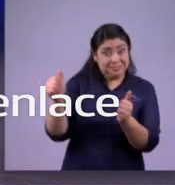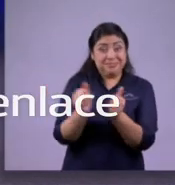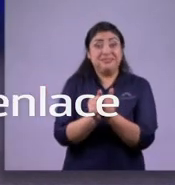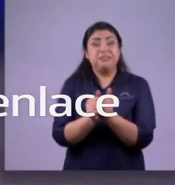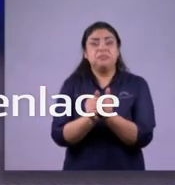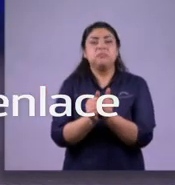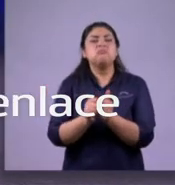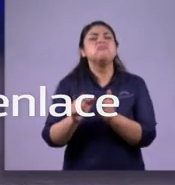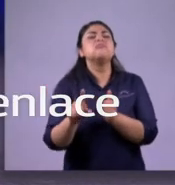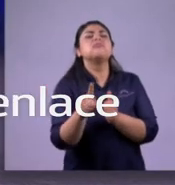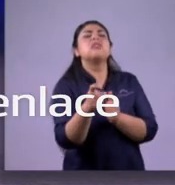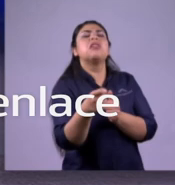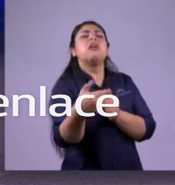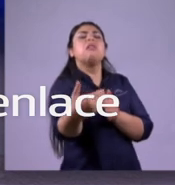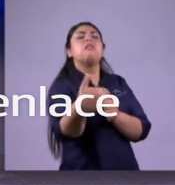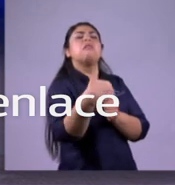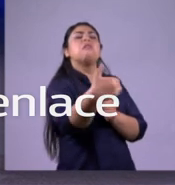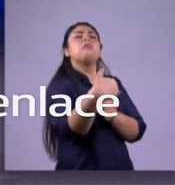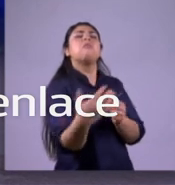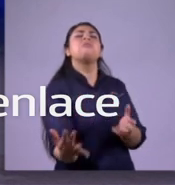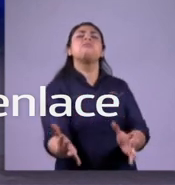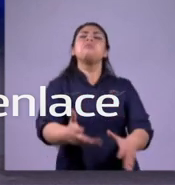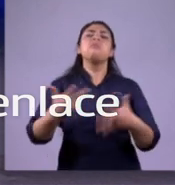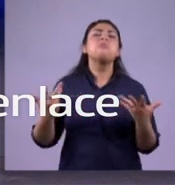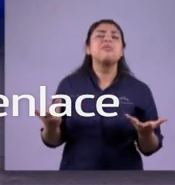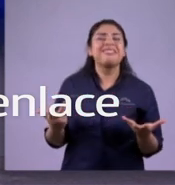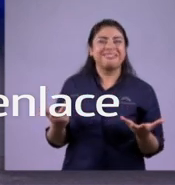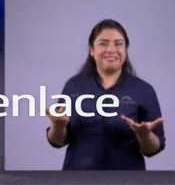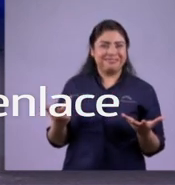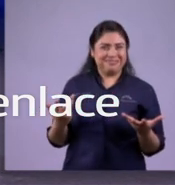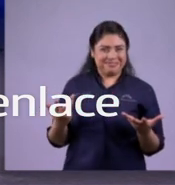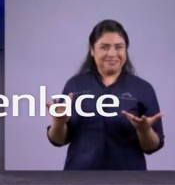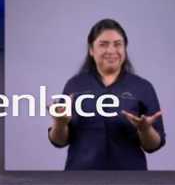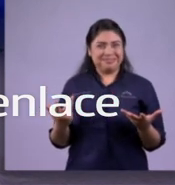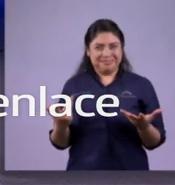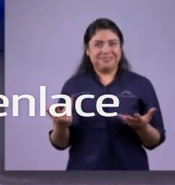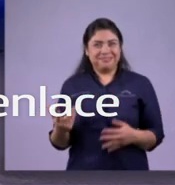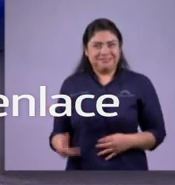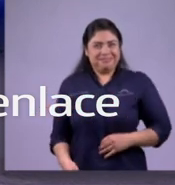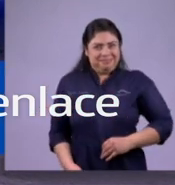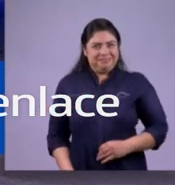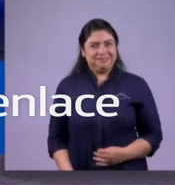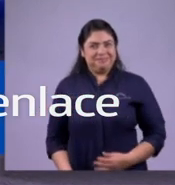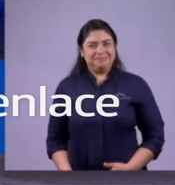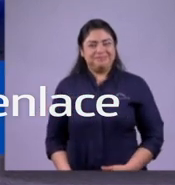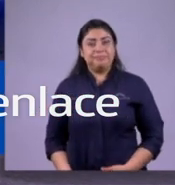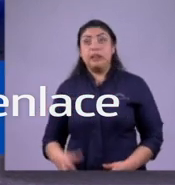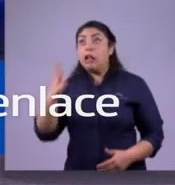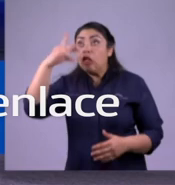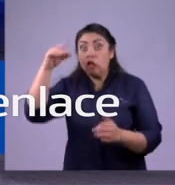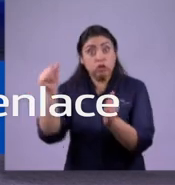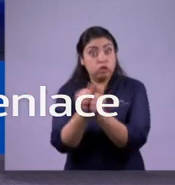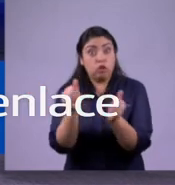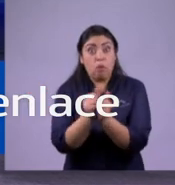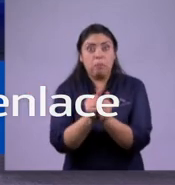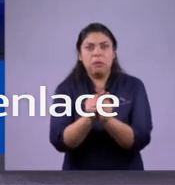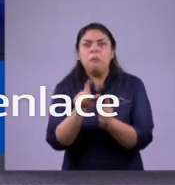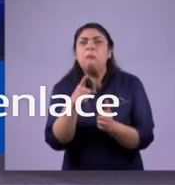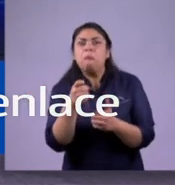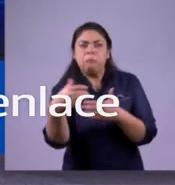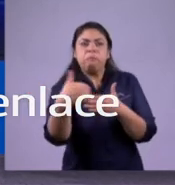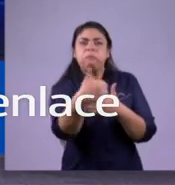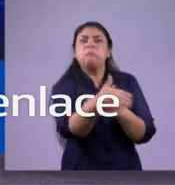quién contra nosotros hoy este verso lo repetimos a cada rato sobre todo contamos en angustia si dios por nosotros quién contra nosotros